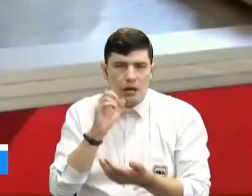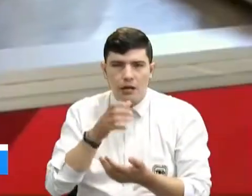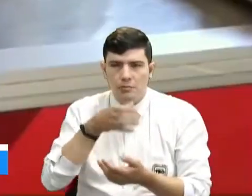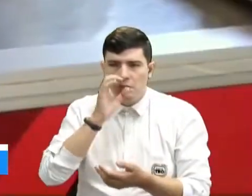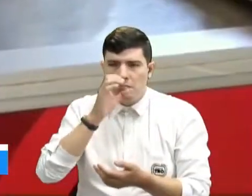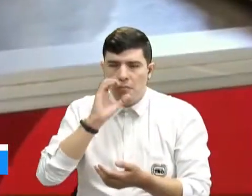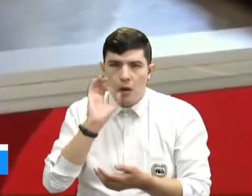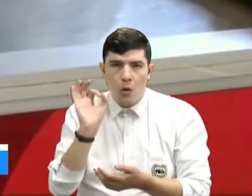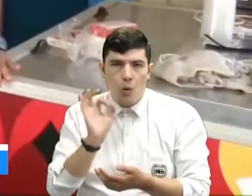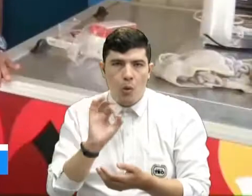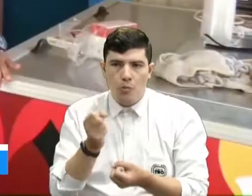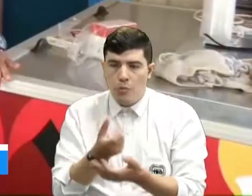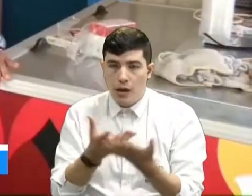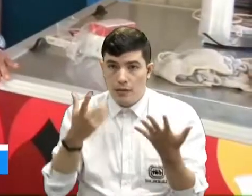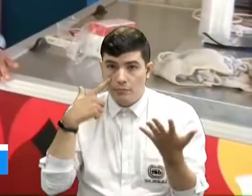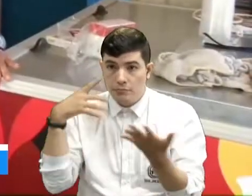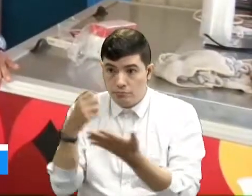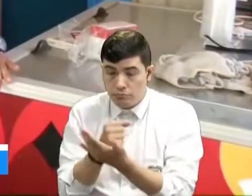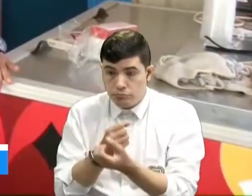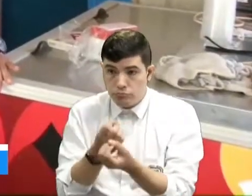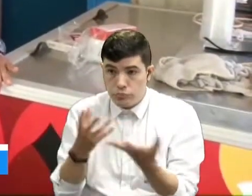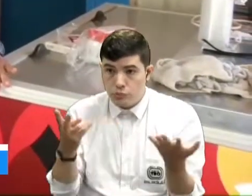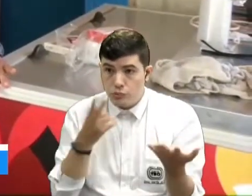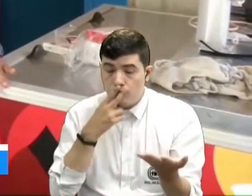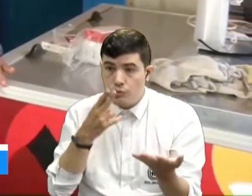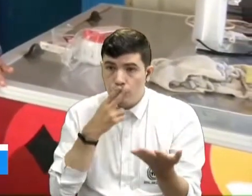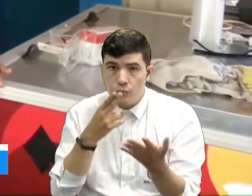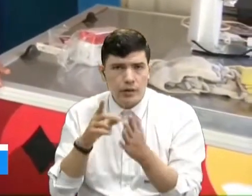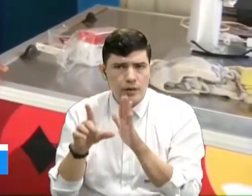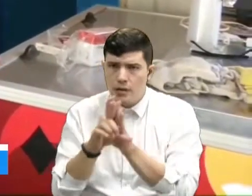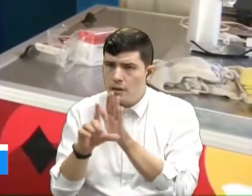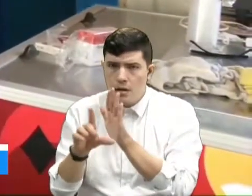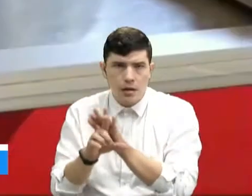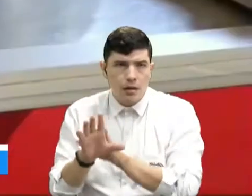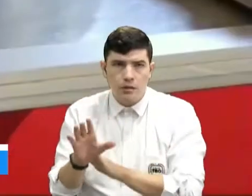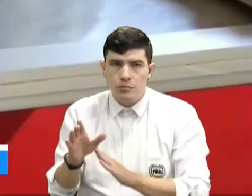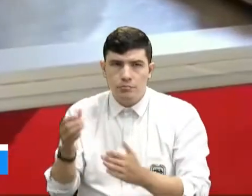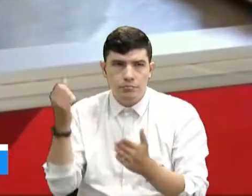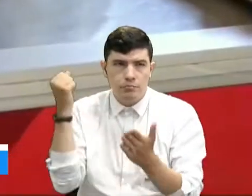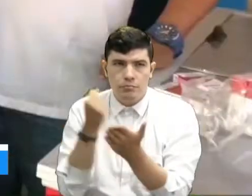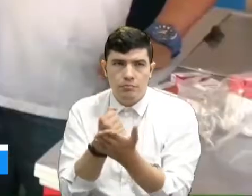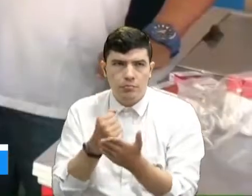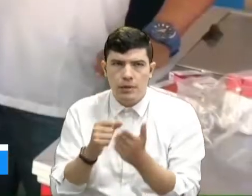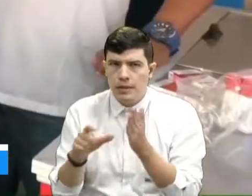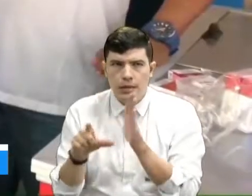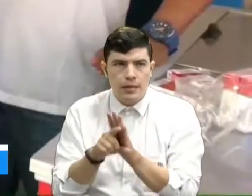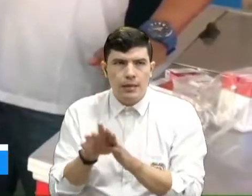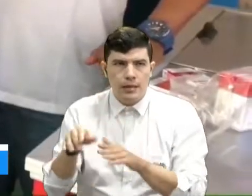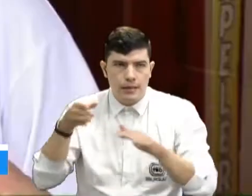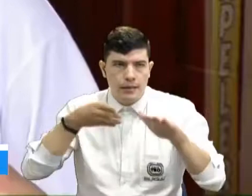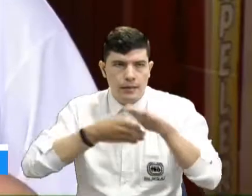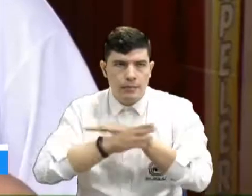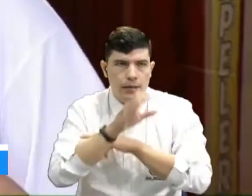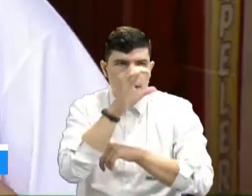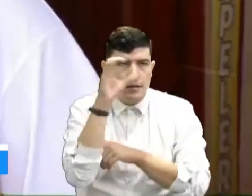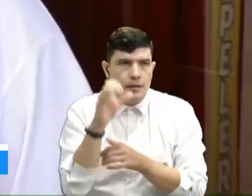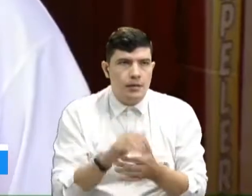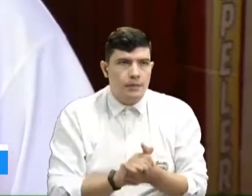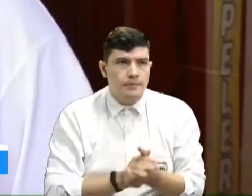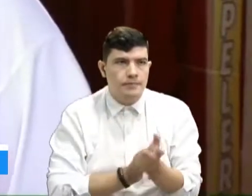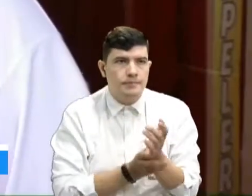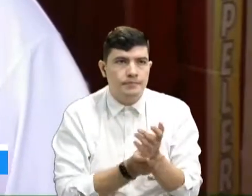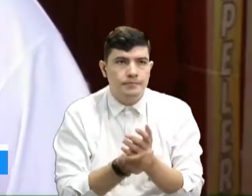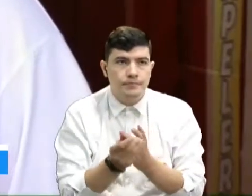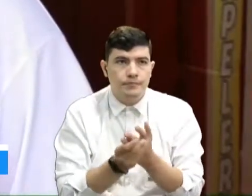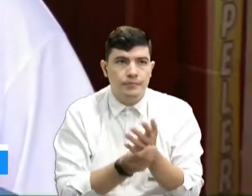y cigarrillos, logrando incautar una gran cantidad de cajetillas de cigarrillos sin sellos legales al ingreso del país. Lo más grave que para